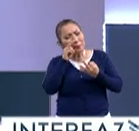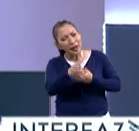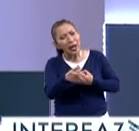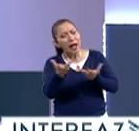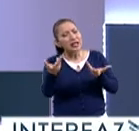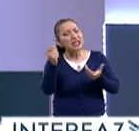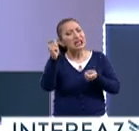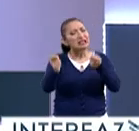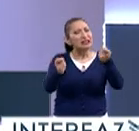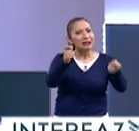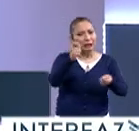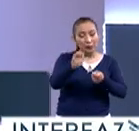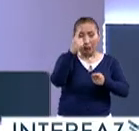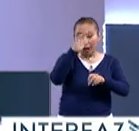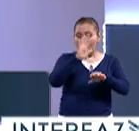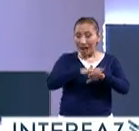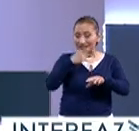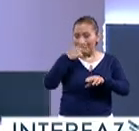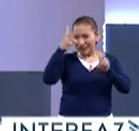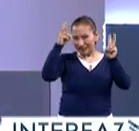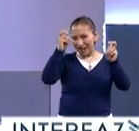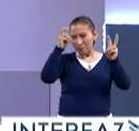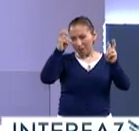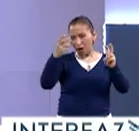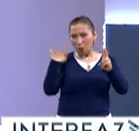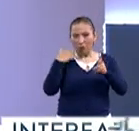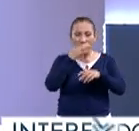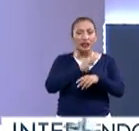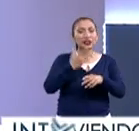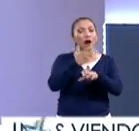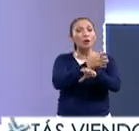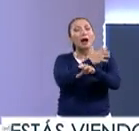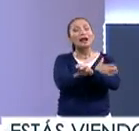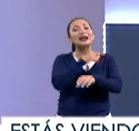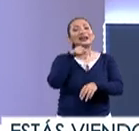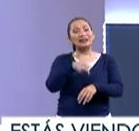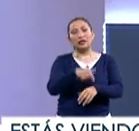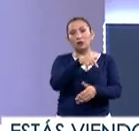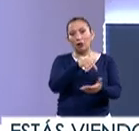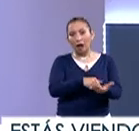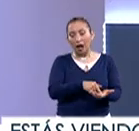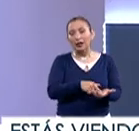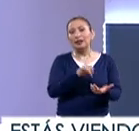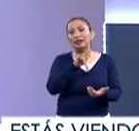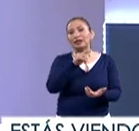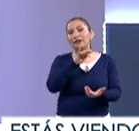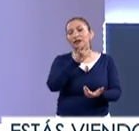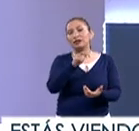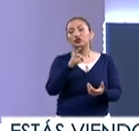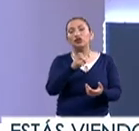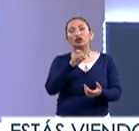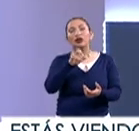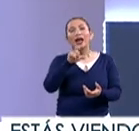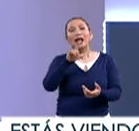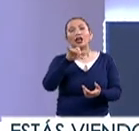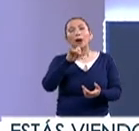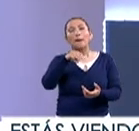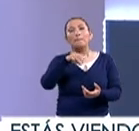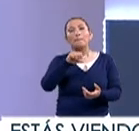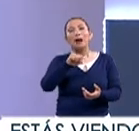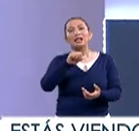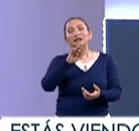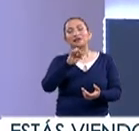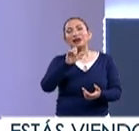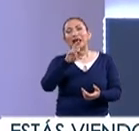e identificarse. Para profundizar sobre esta conmemoración nos acompaña en el estudio de Interfaz el doctor Elio Masferrer